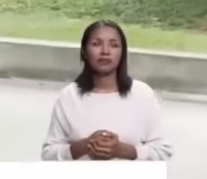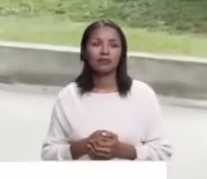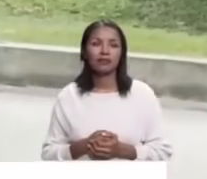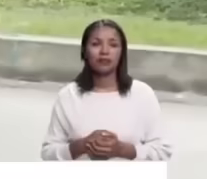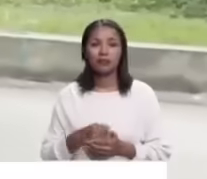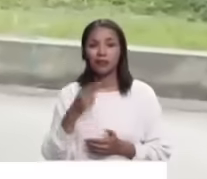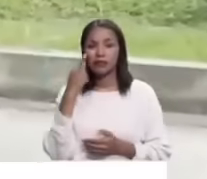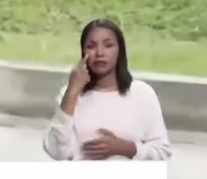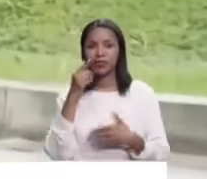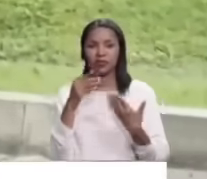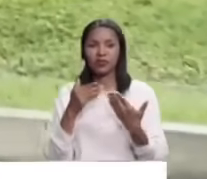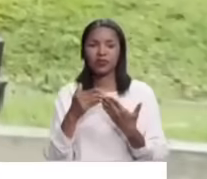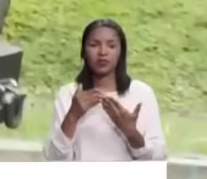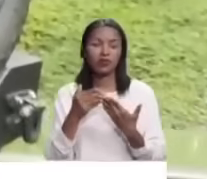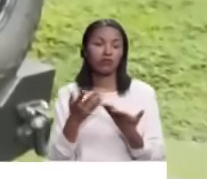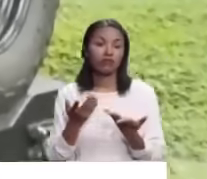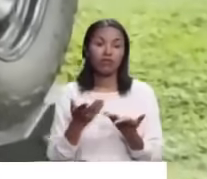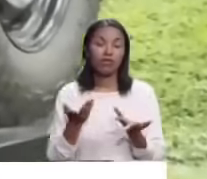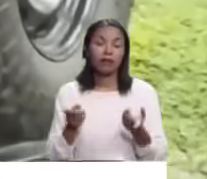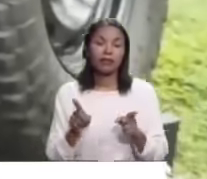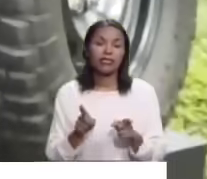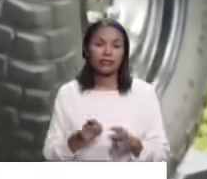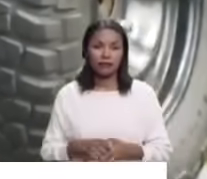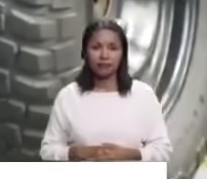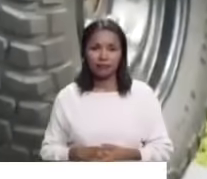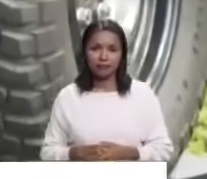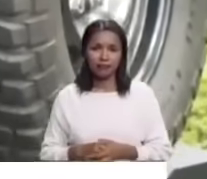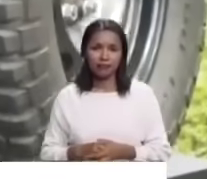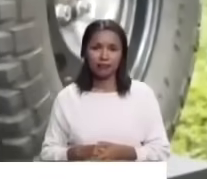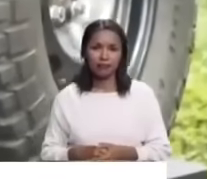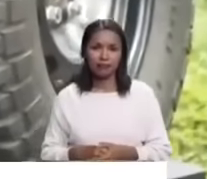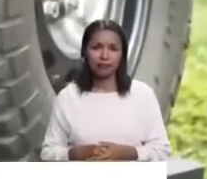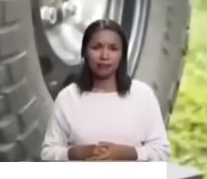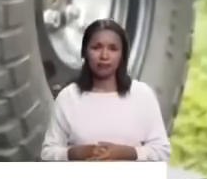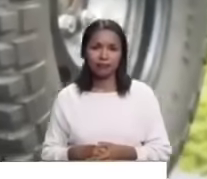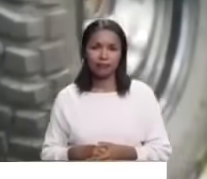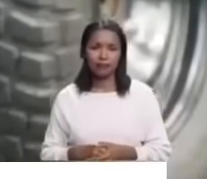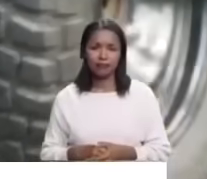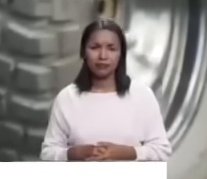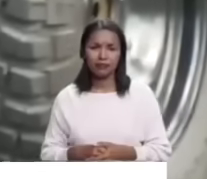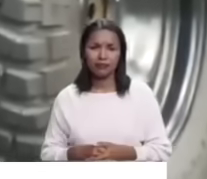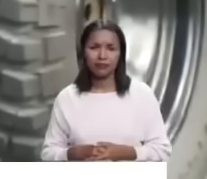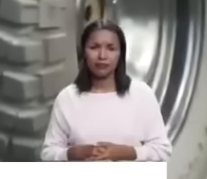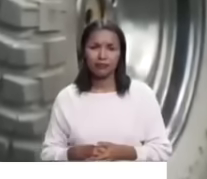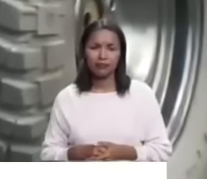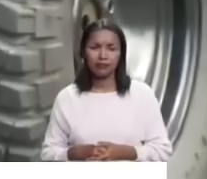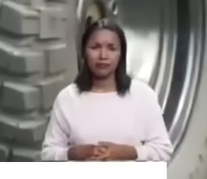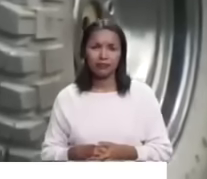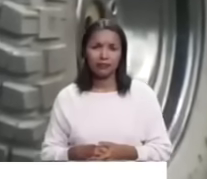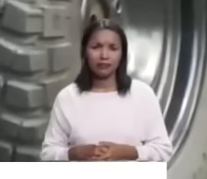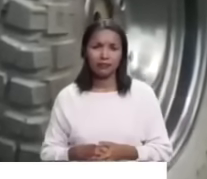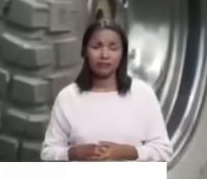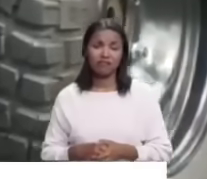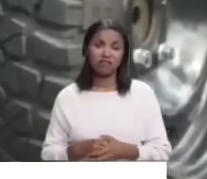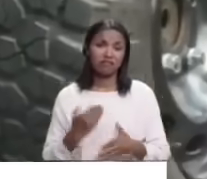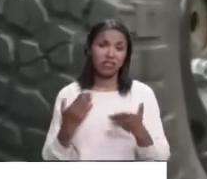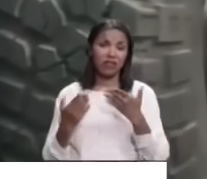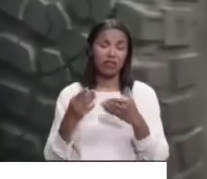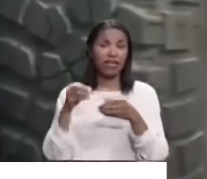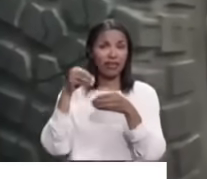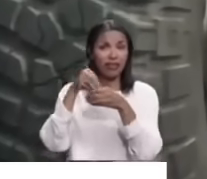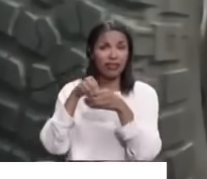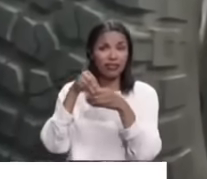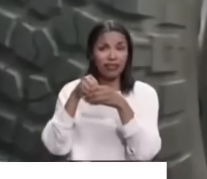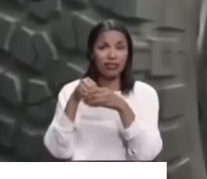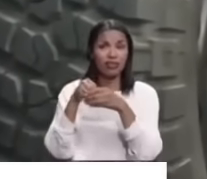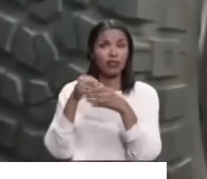lo han dicho preliminarmente fuentes de la Policía Nacional, que es que nos habían manifestado, tienen entonces este prontuario policivo,